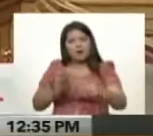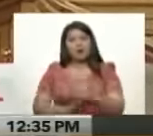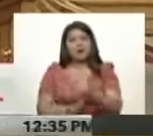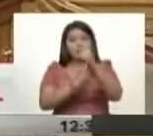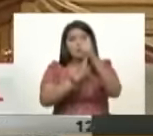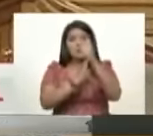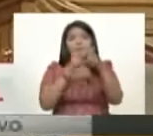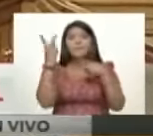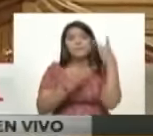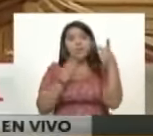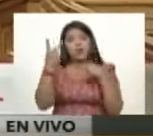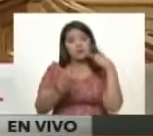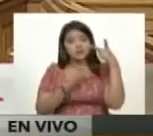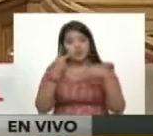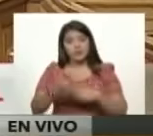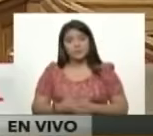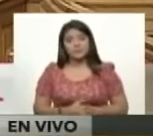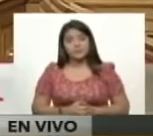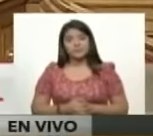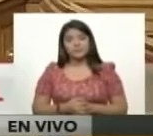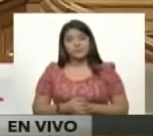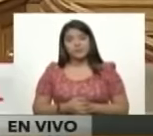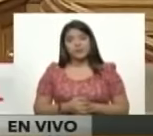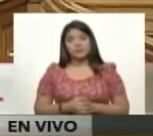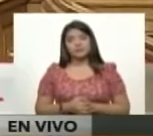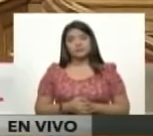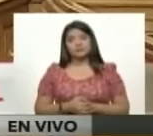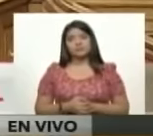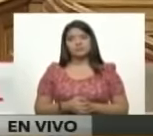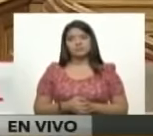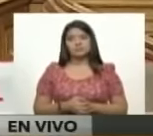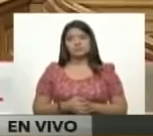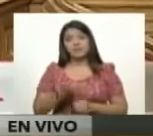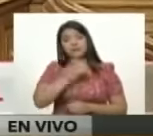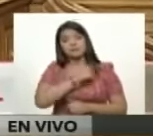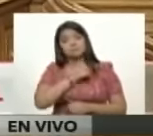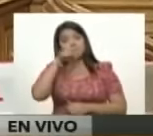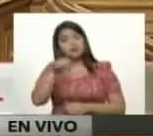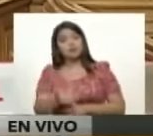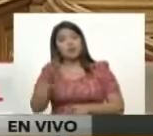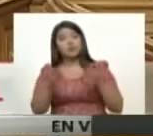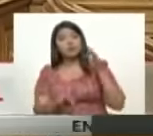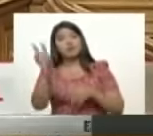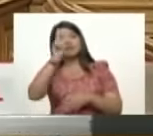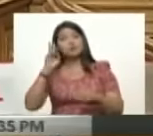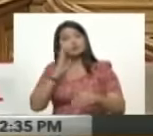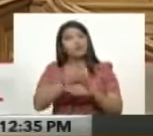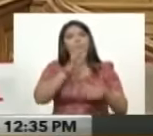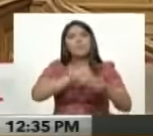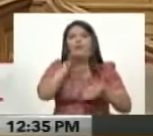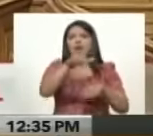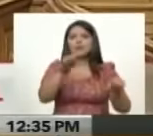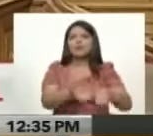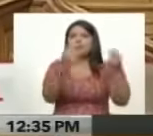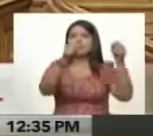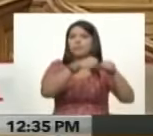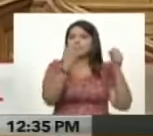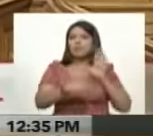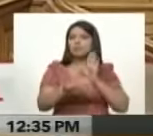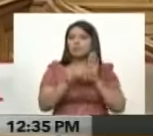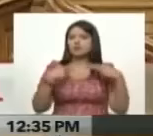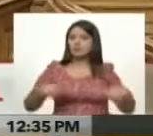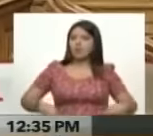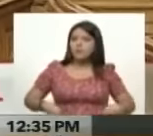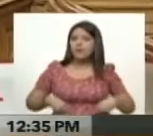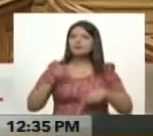dirigentes políticos que están afrontando la justicia venezolana, acusados de violar derechos humanos y de realizar